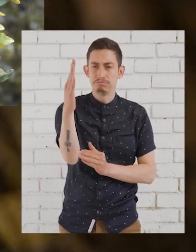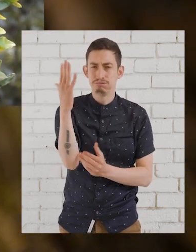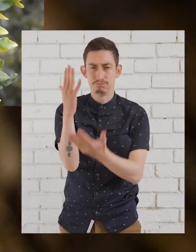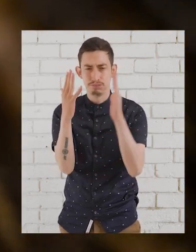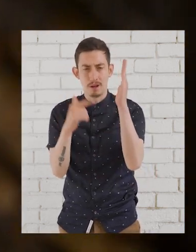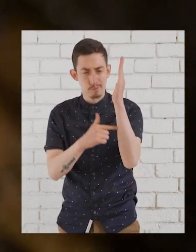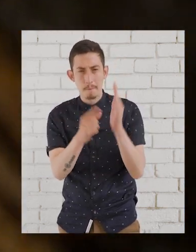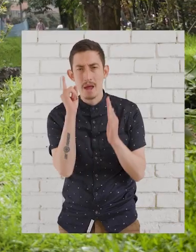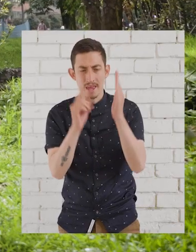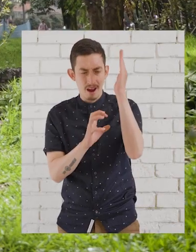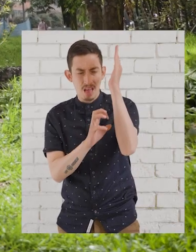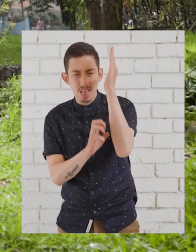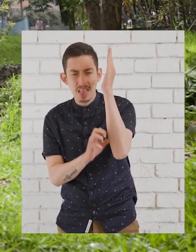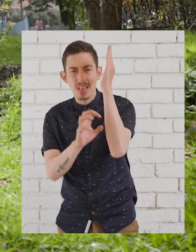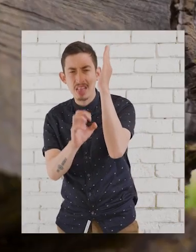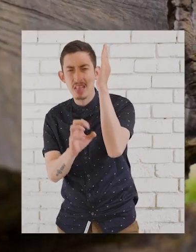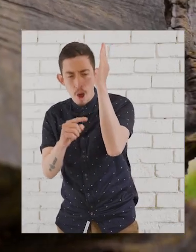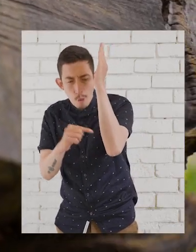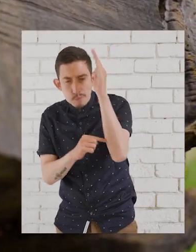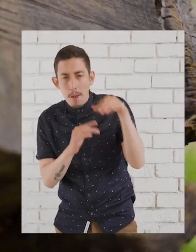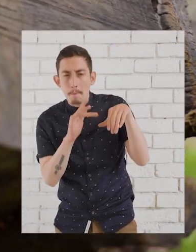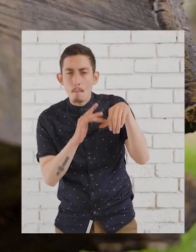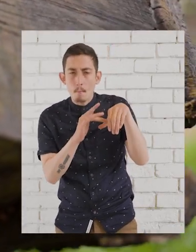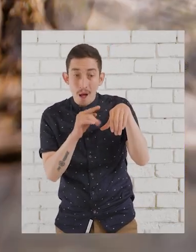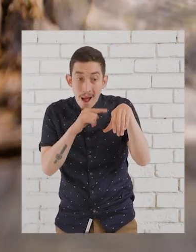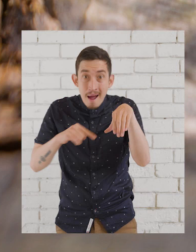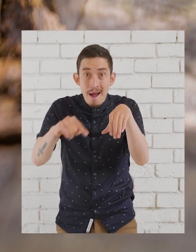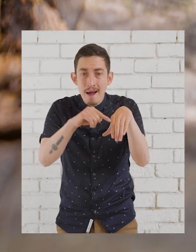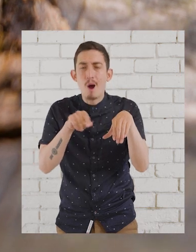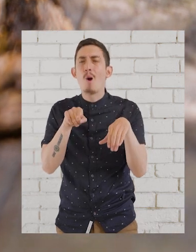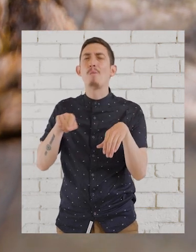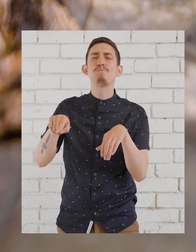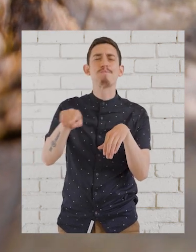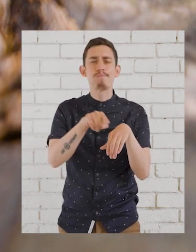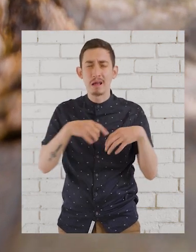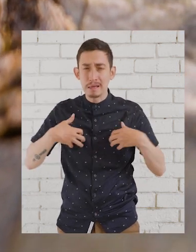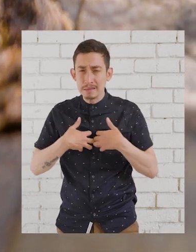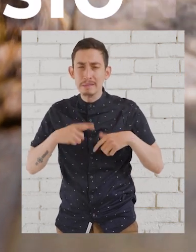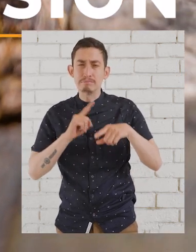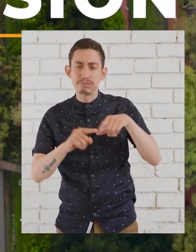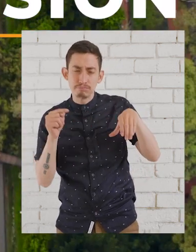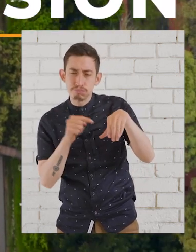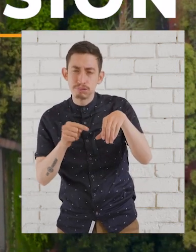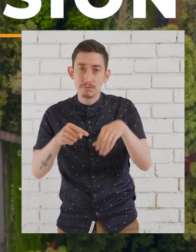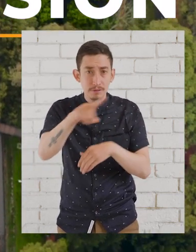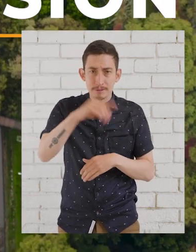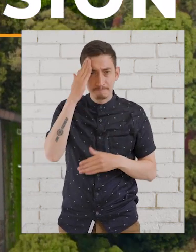Chicó se está innovando con varios proyectos piloto, incorporando trozos de madera en los jardines biodiversos,